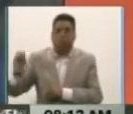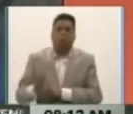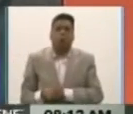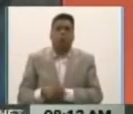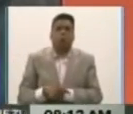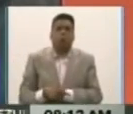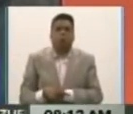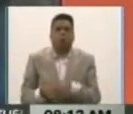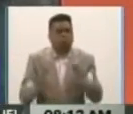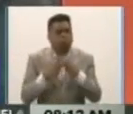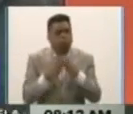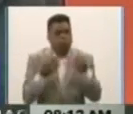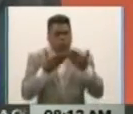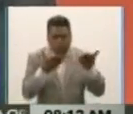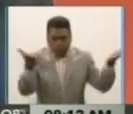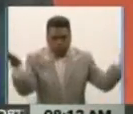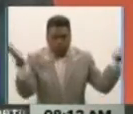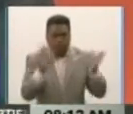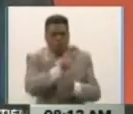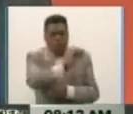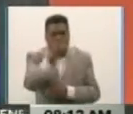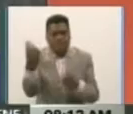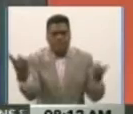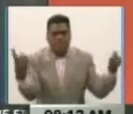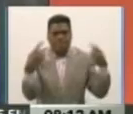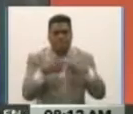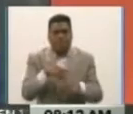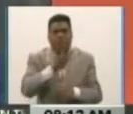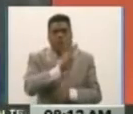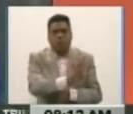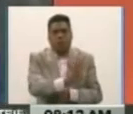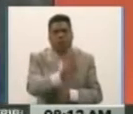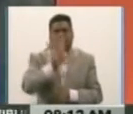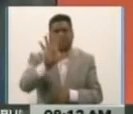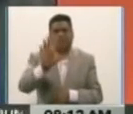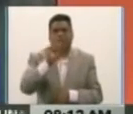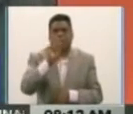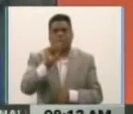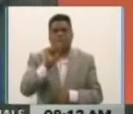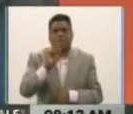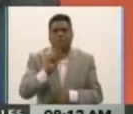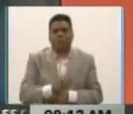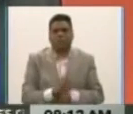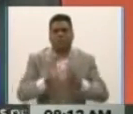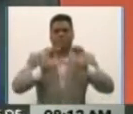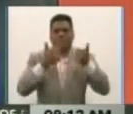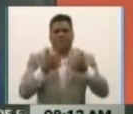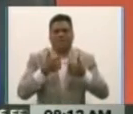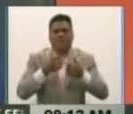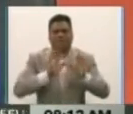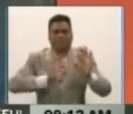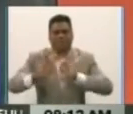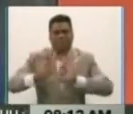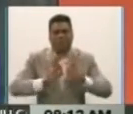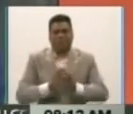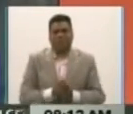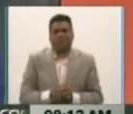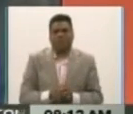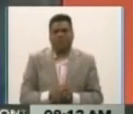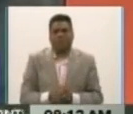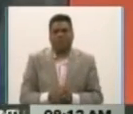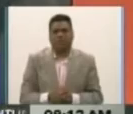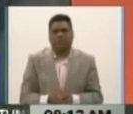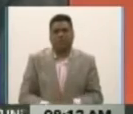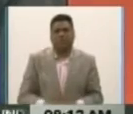que en 45 minutos arranca a las 9 de la mañana arranca la audición. Arranca las audiciones en el Teatro Nacional. Bueno, se